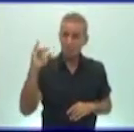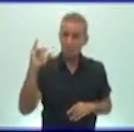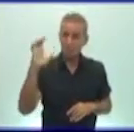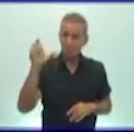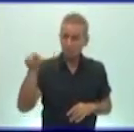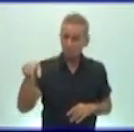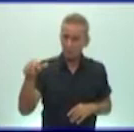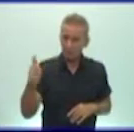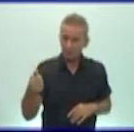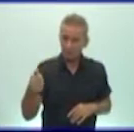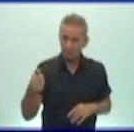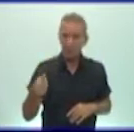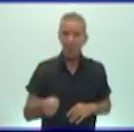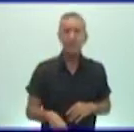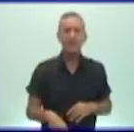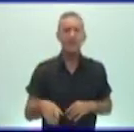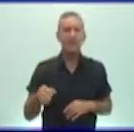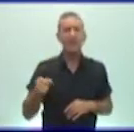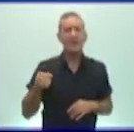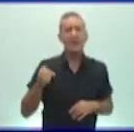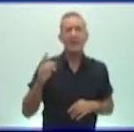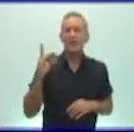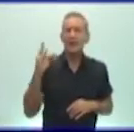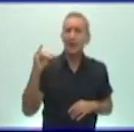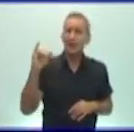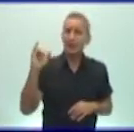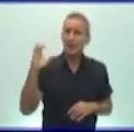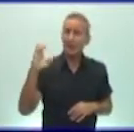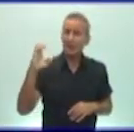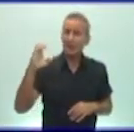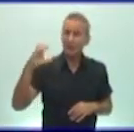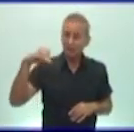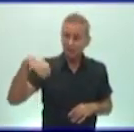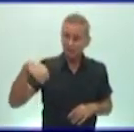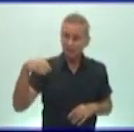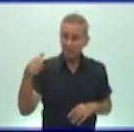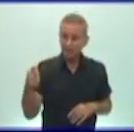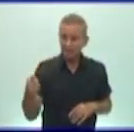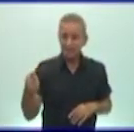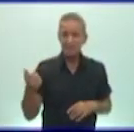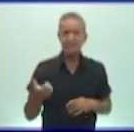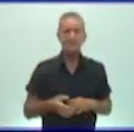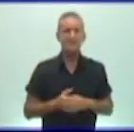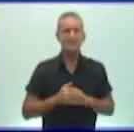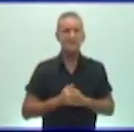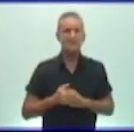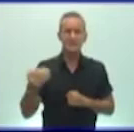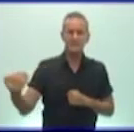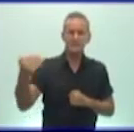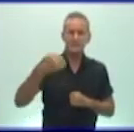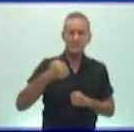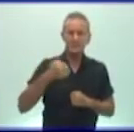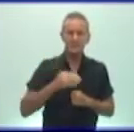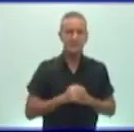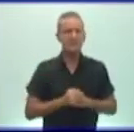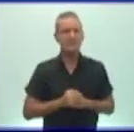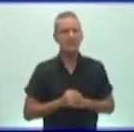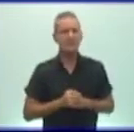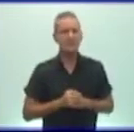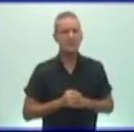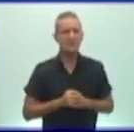Y luego van a leer la última estrofa del texto para realizar la siguiente